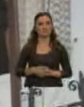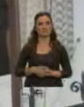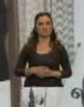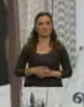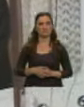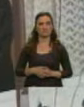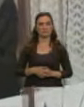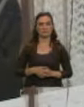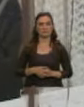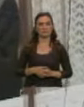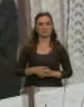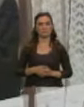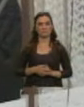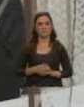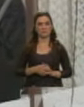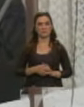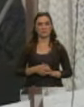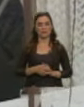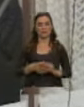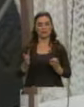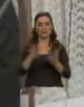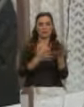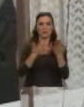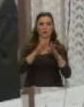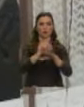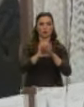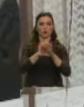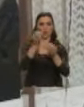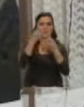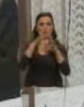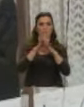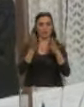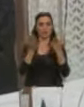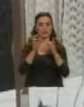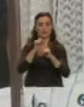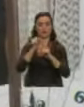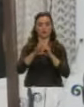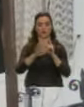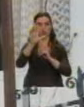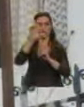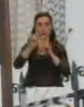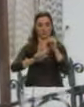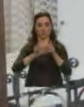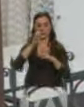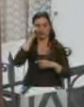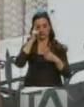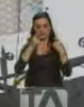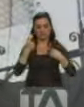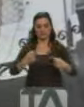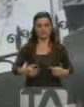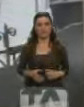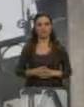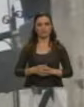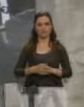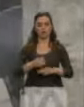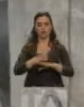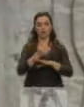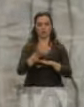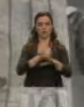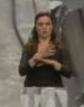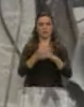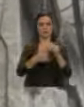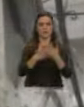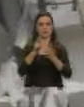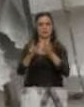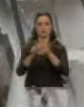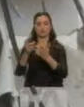situación? Estamos esperando que nos den algún informe de la casa de salud para ver cuál es la situación de las personas que están heridas. ¿Ustedes como autoridades qué le recomiendan en este momento